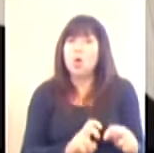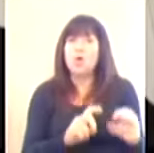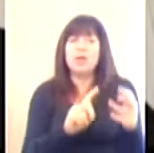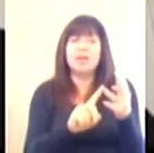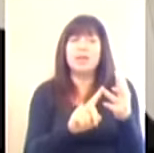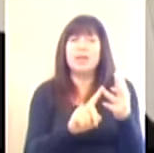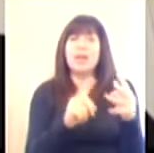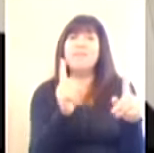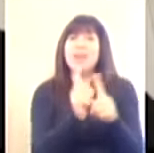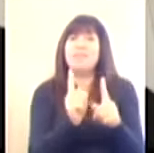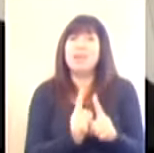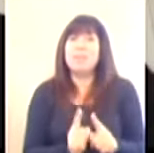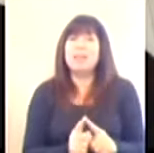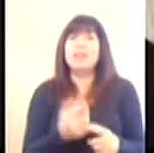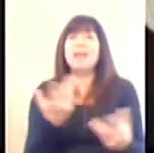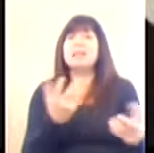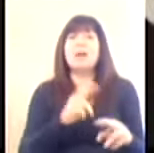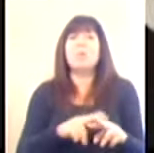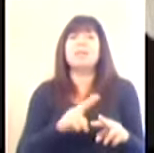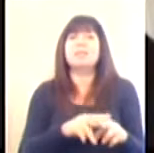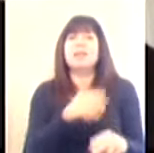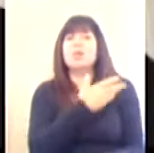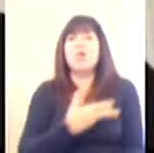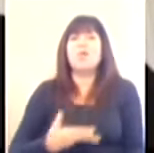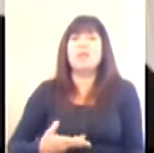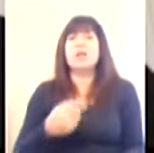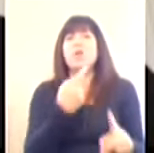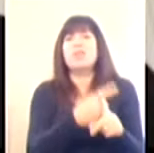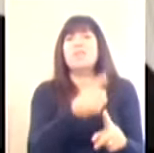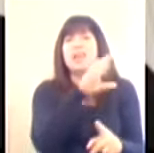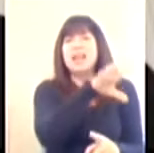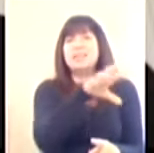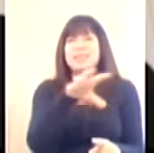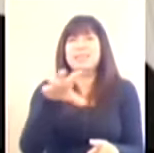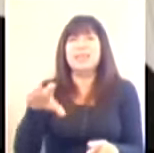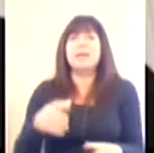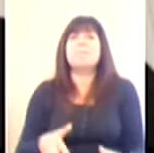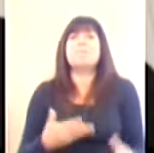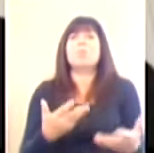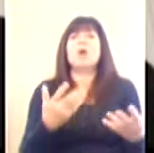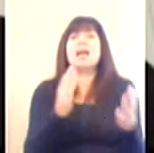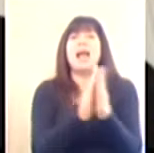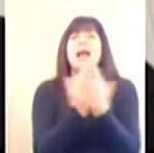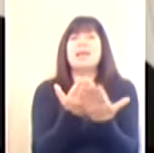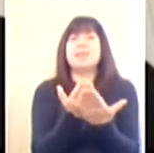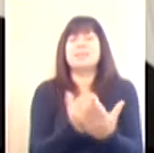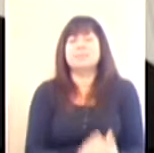también qué es lo que estamos haciendo como gobierno en los distintos frentes para tratar de empujar esta agenda.